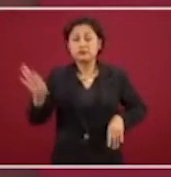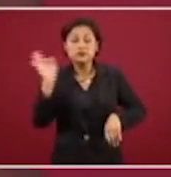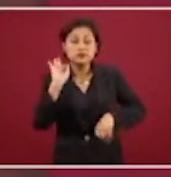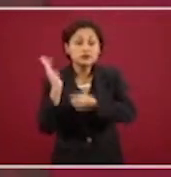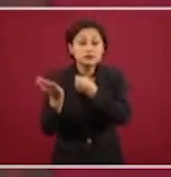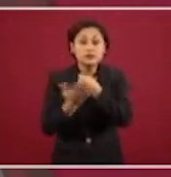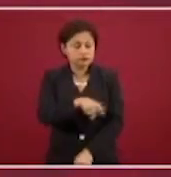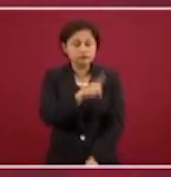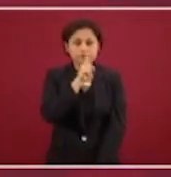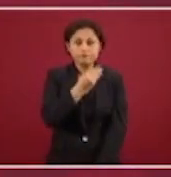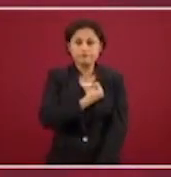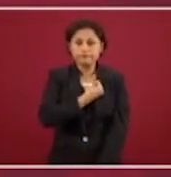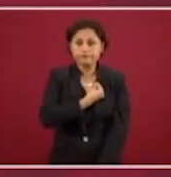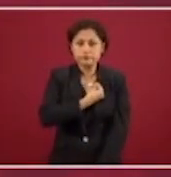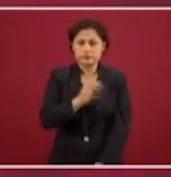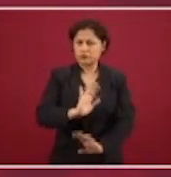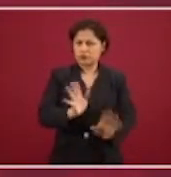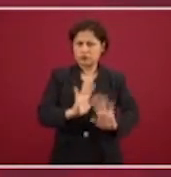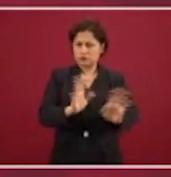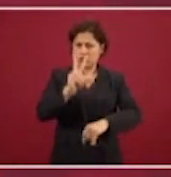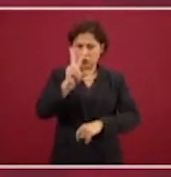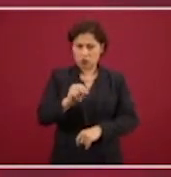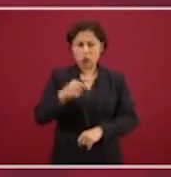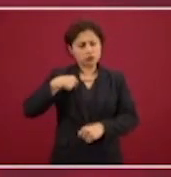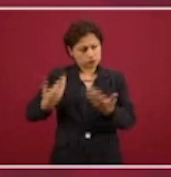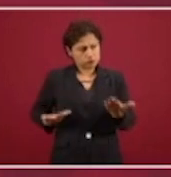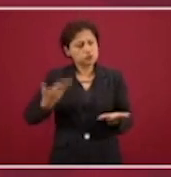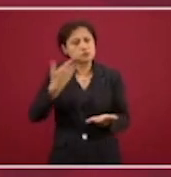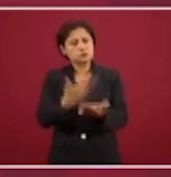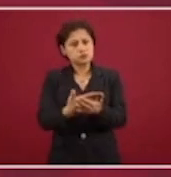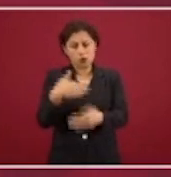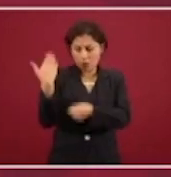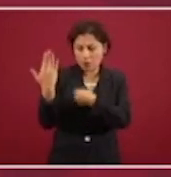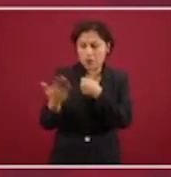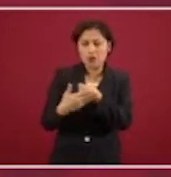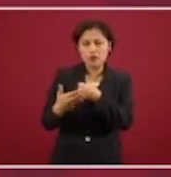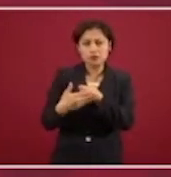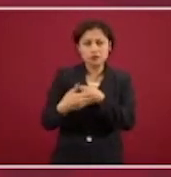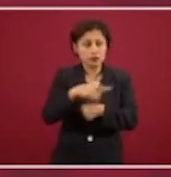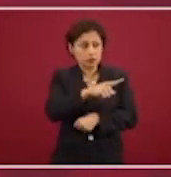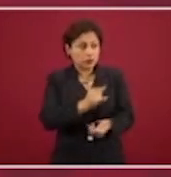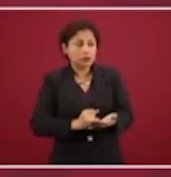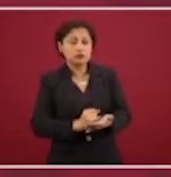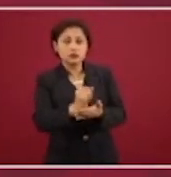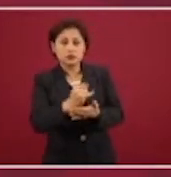de la gente. Por eso propuse lo de la revocación del mandato, pero además